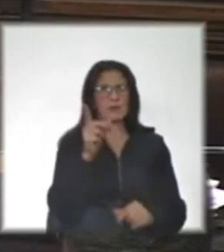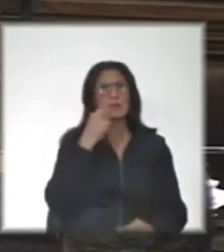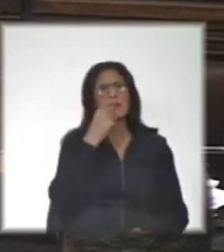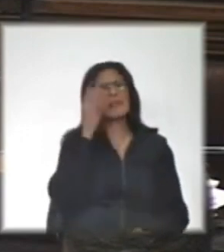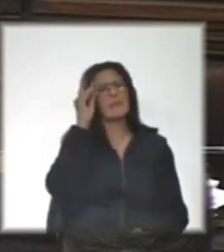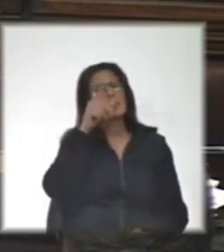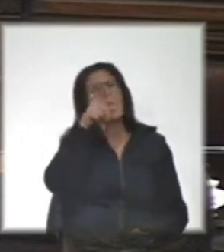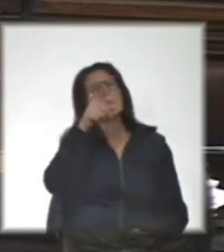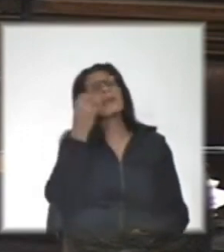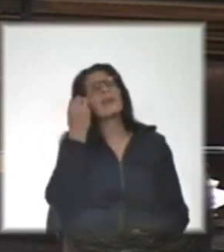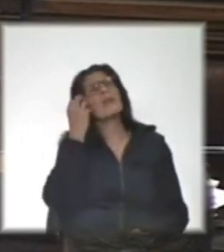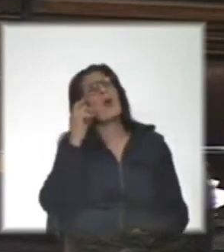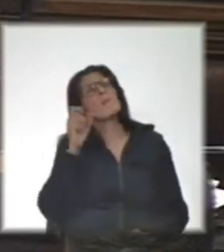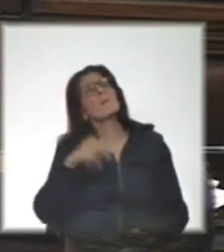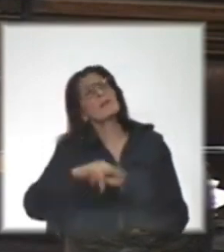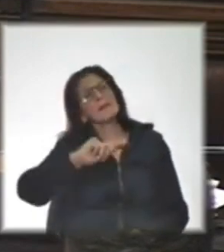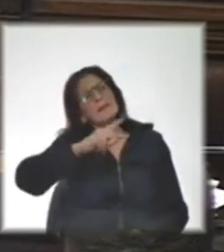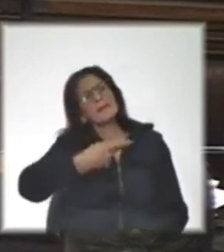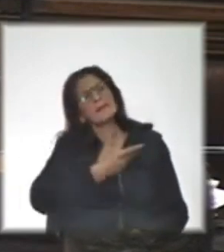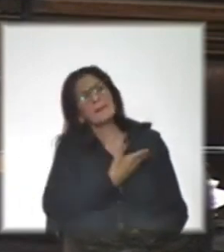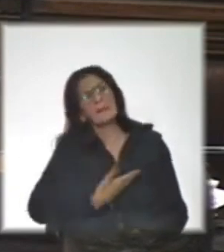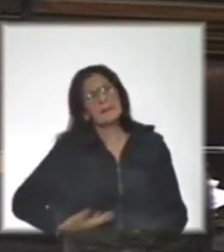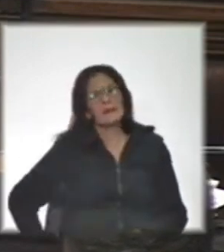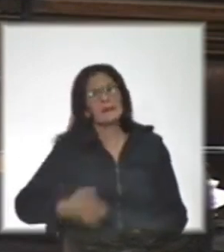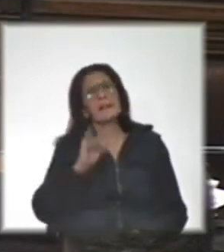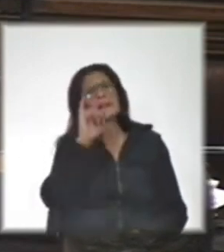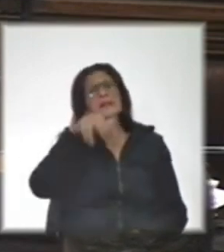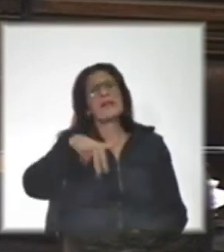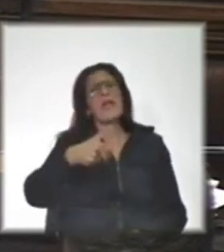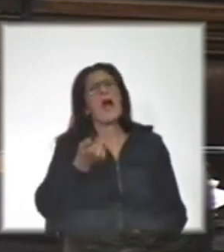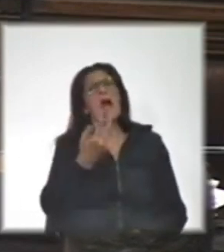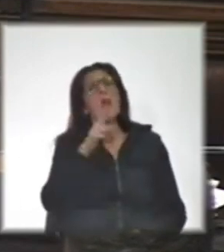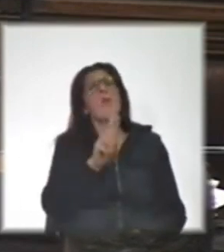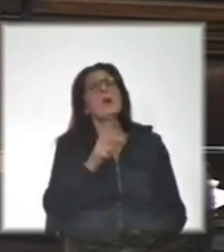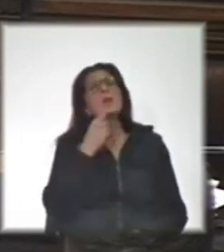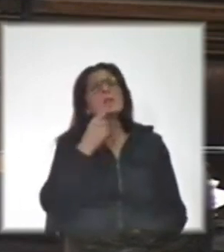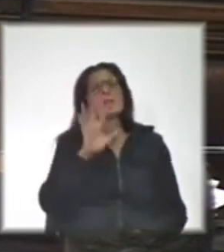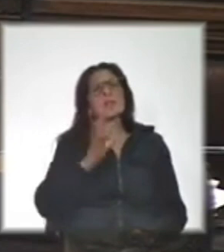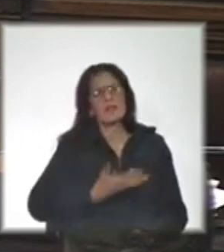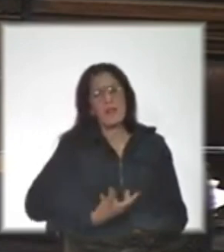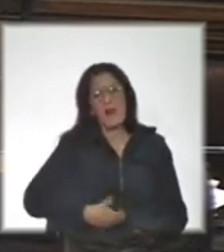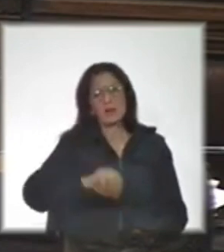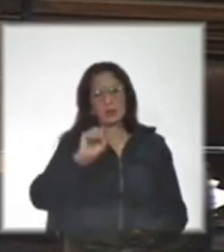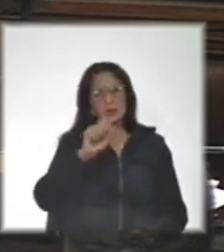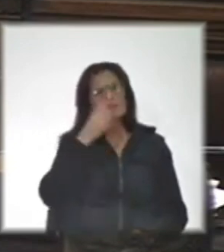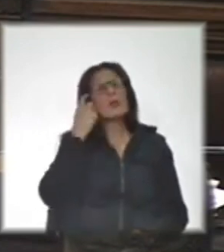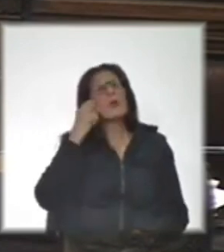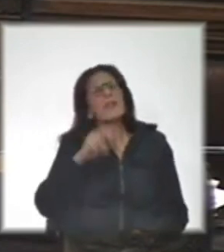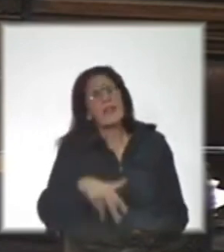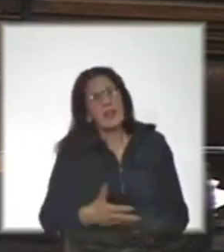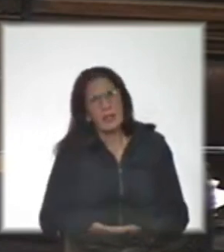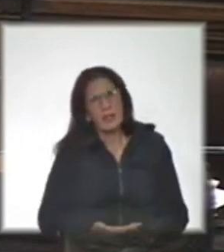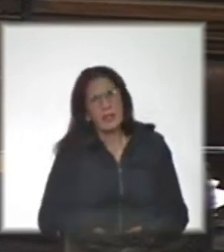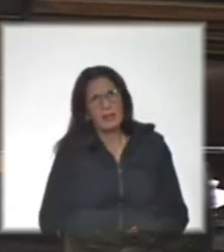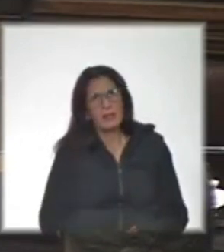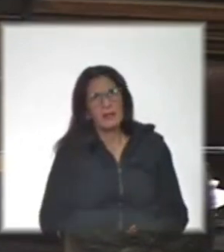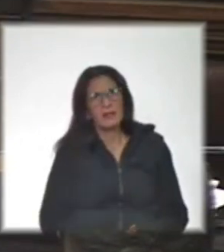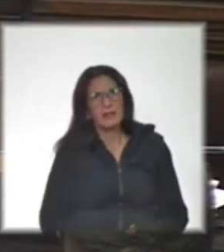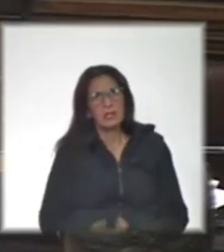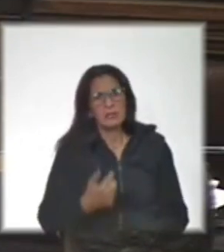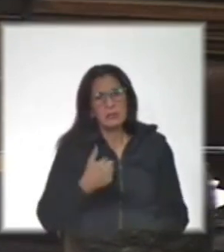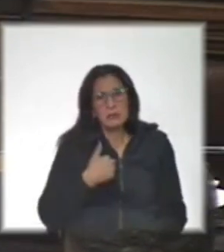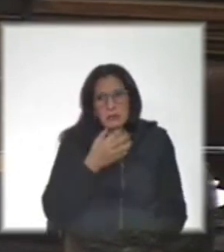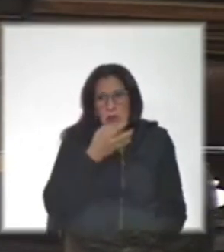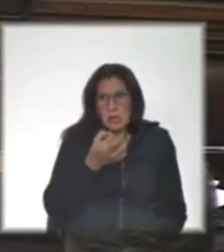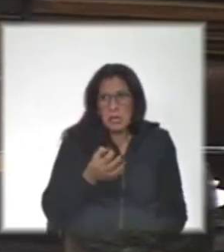qué opina que el vicepresidente del INAU esté en contra del aborto? La pregunta me quedó grabada. Y yo le